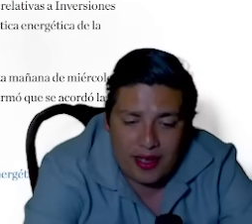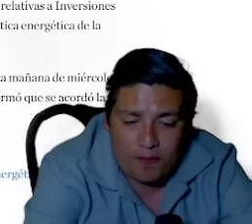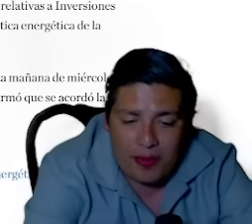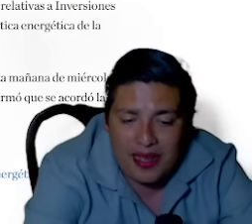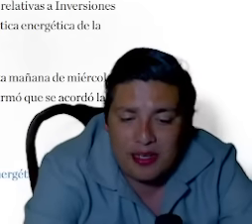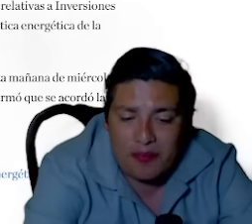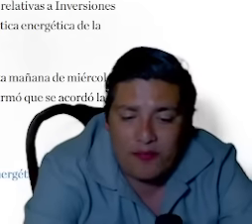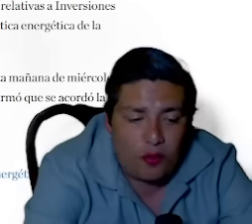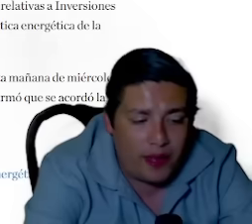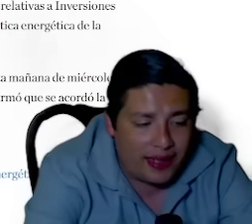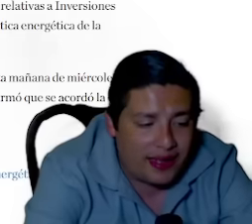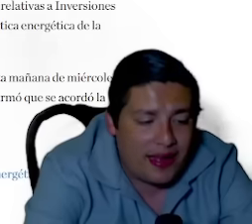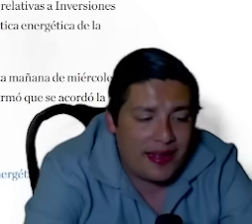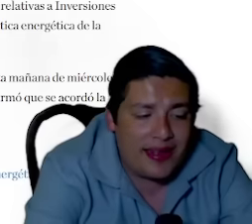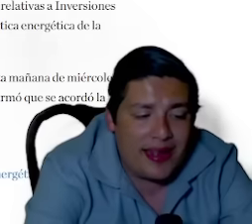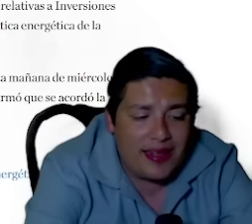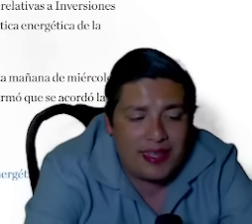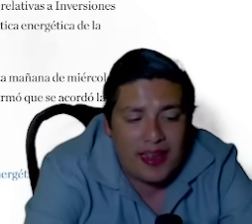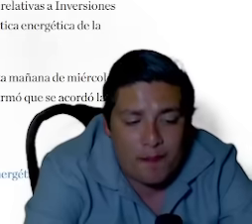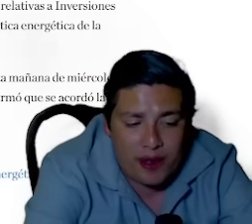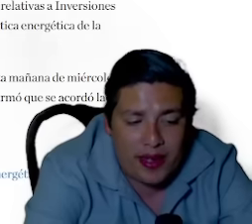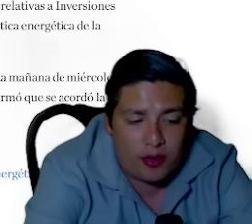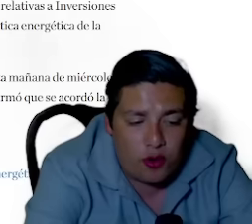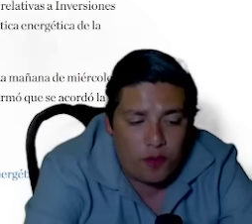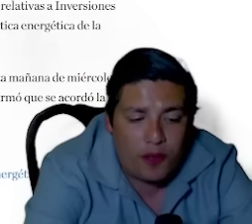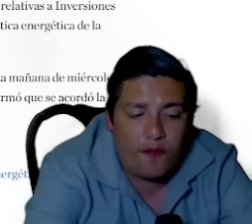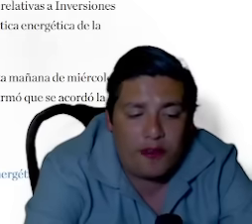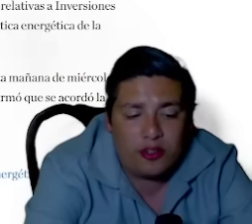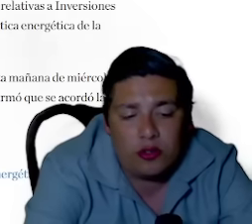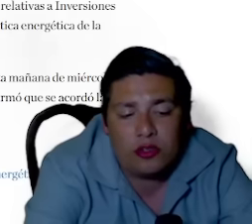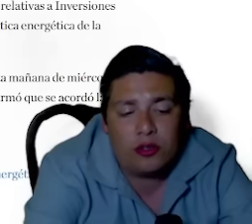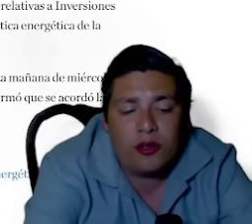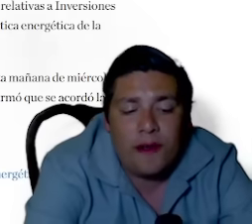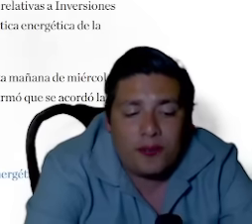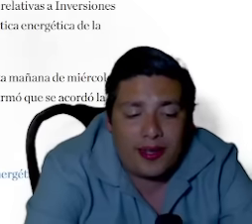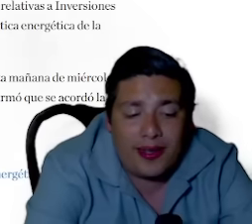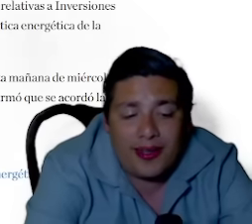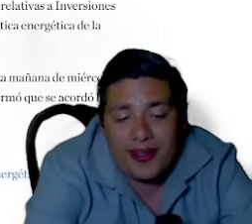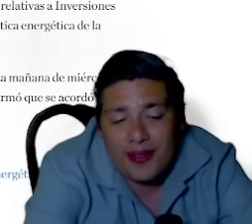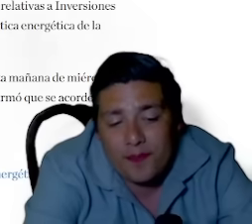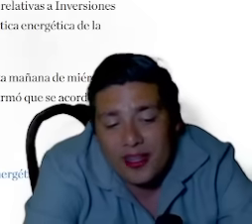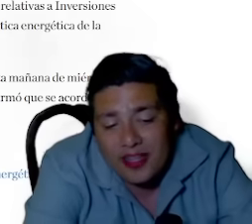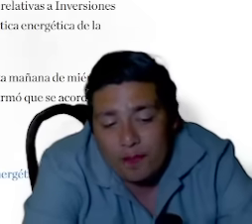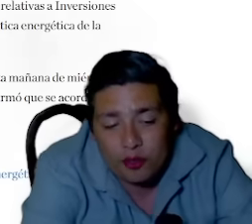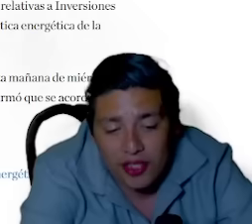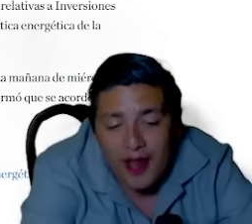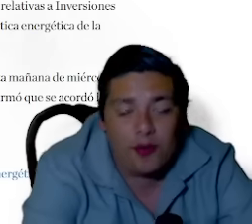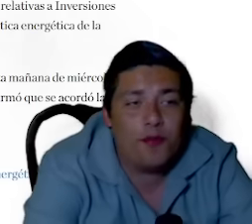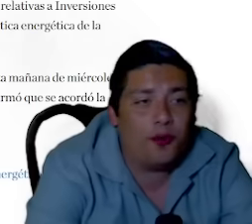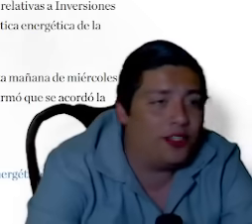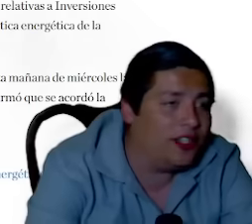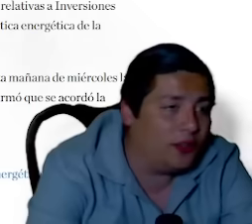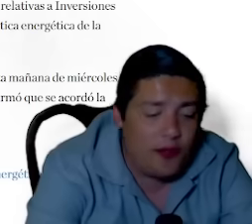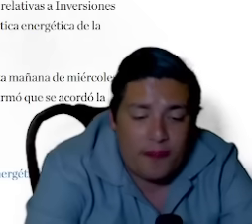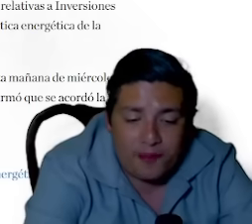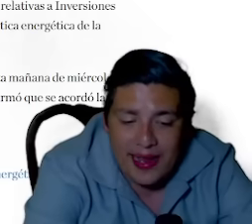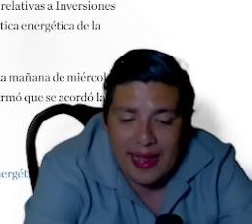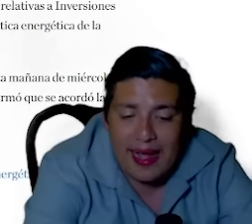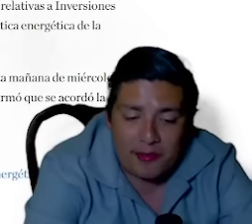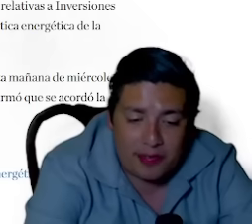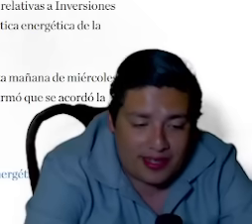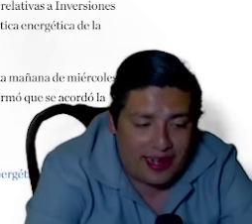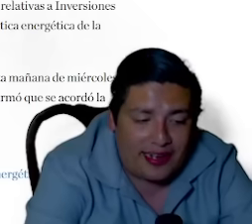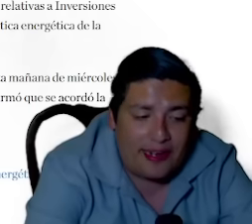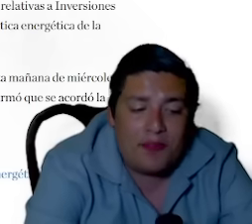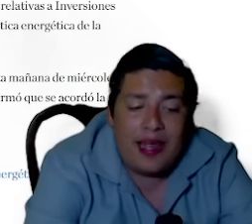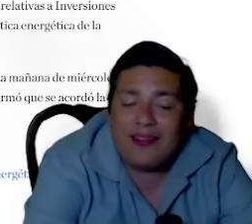Dipot plem dubec y el cdp Group infraestructure eh interpusieron un proceso